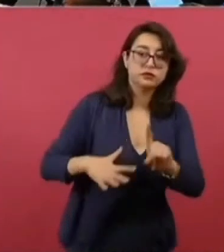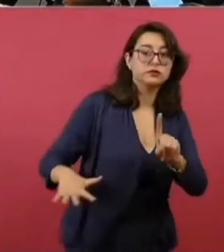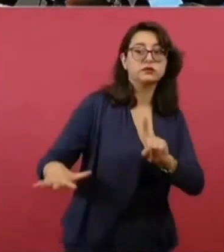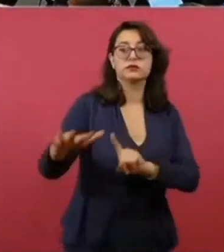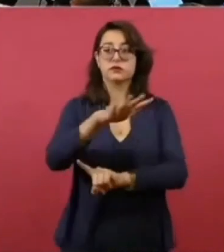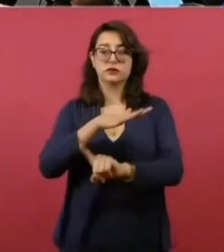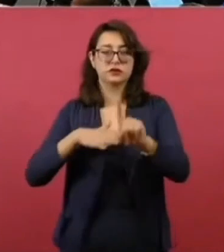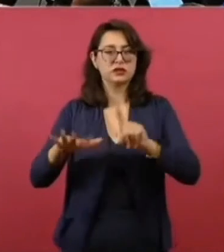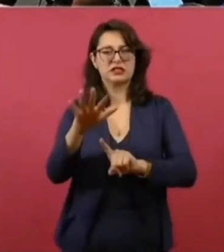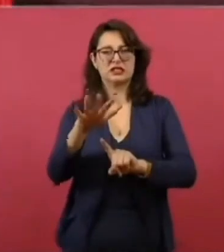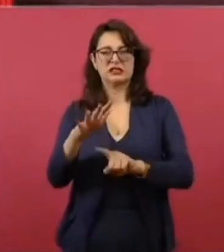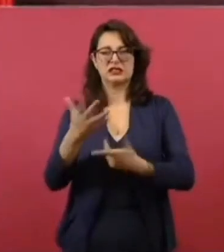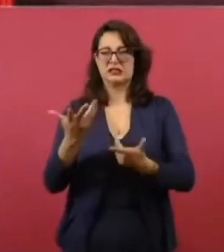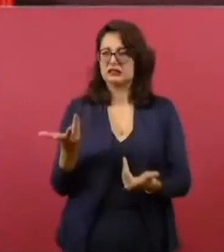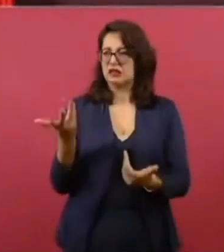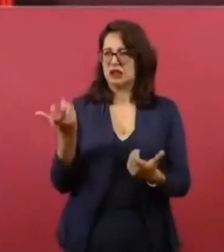autoritaria,